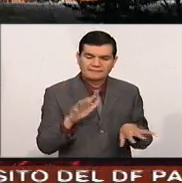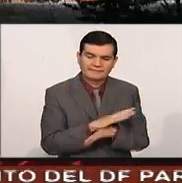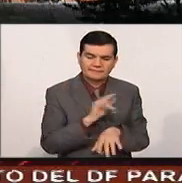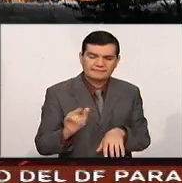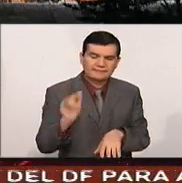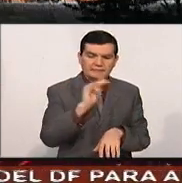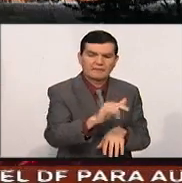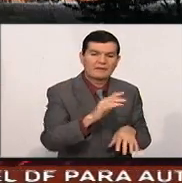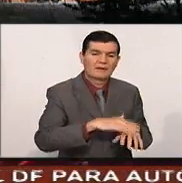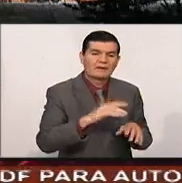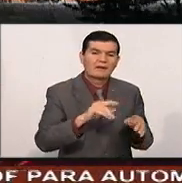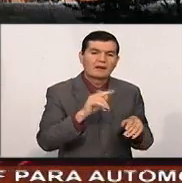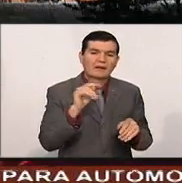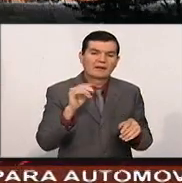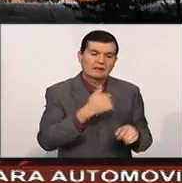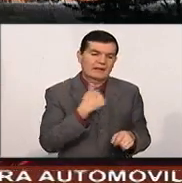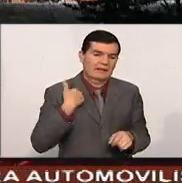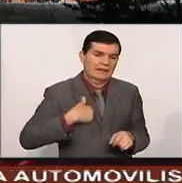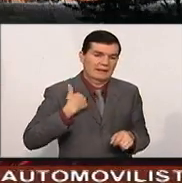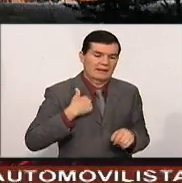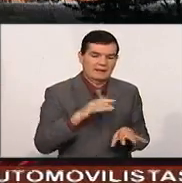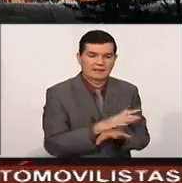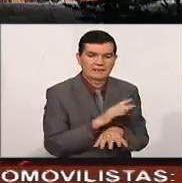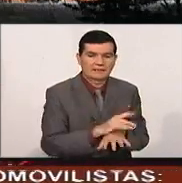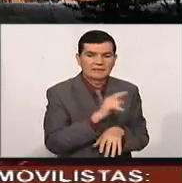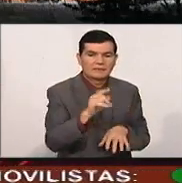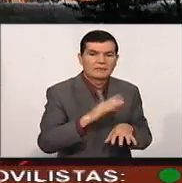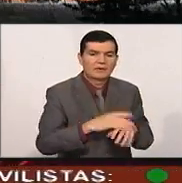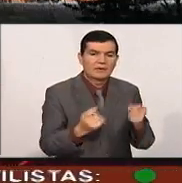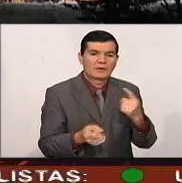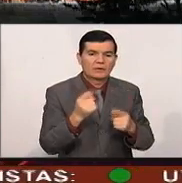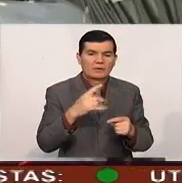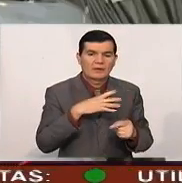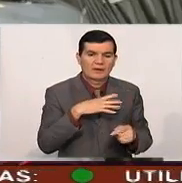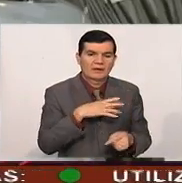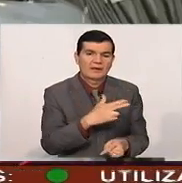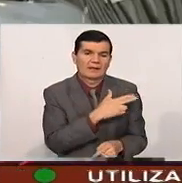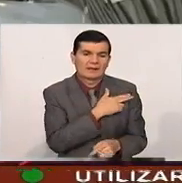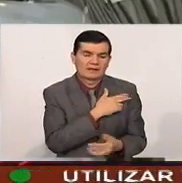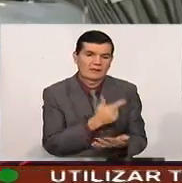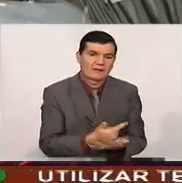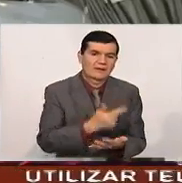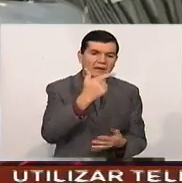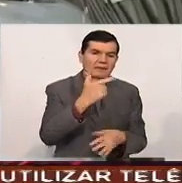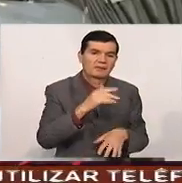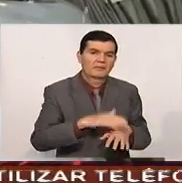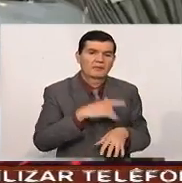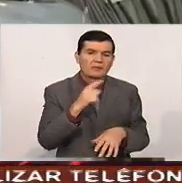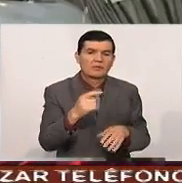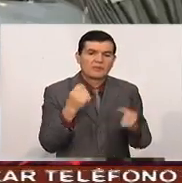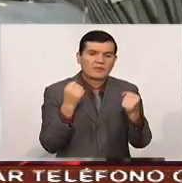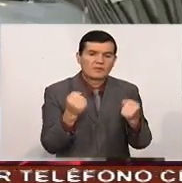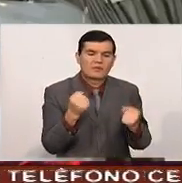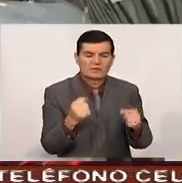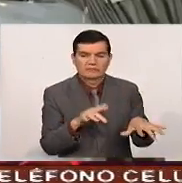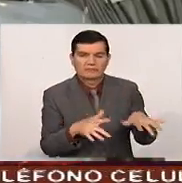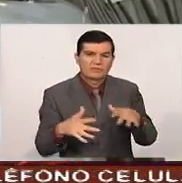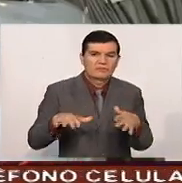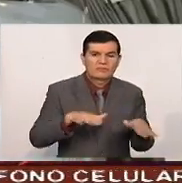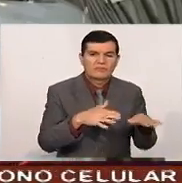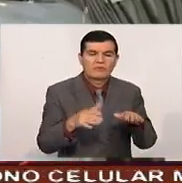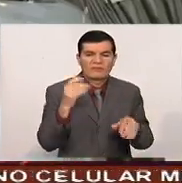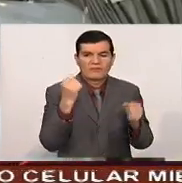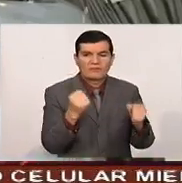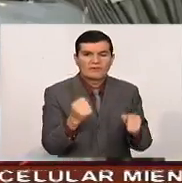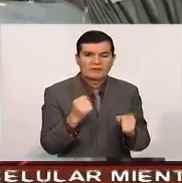de San Juan de Terranova, en Canadá. Esto luego de que varios pasajeros resultaron heridos de gravedad debido a una fuerte turbulencia que se